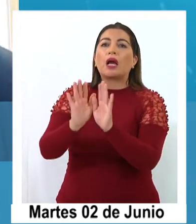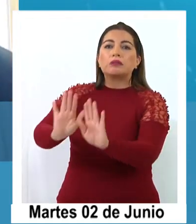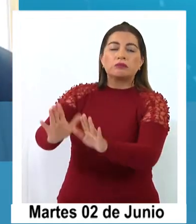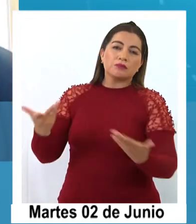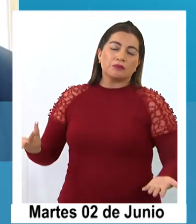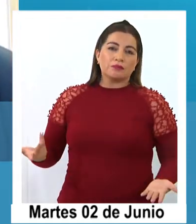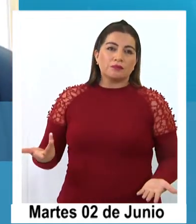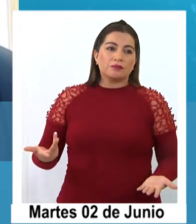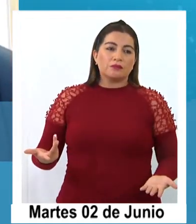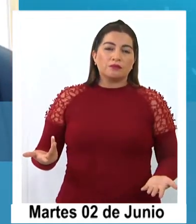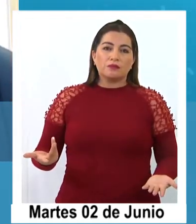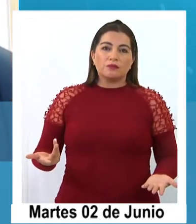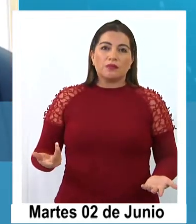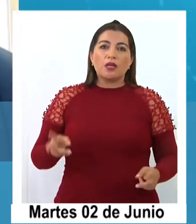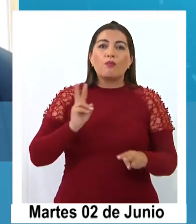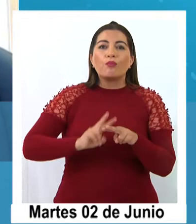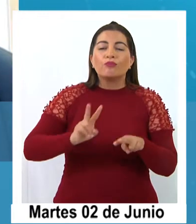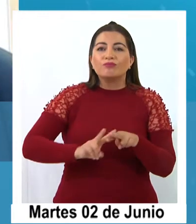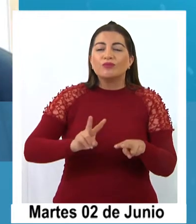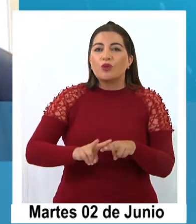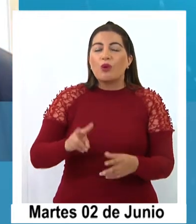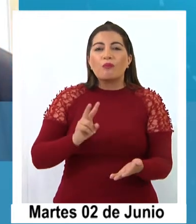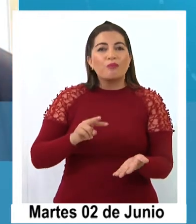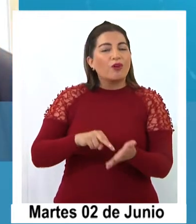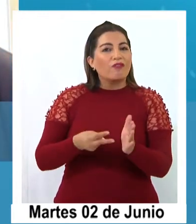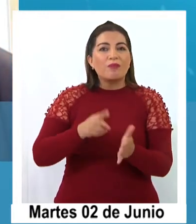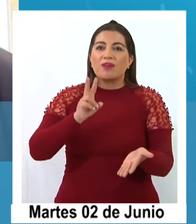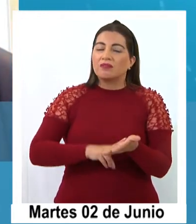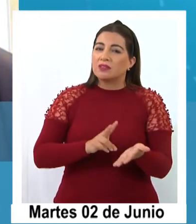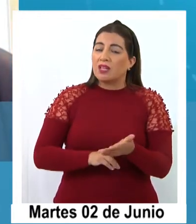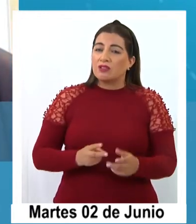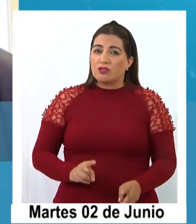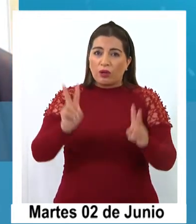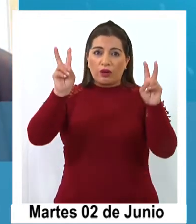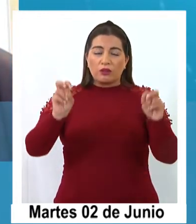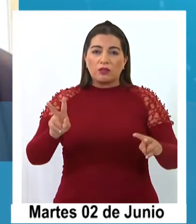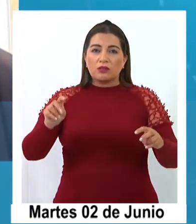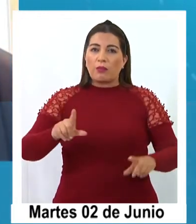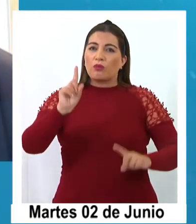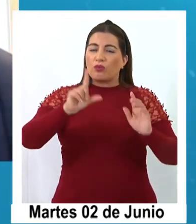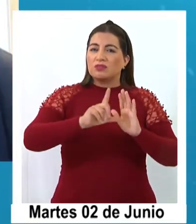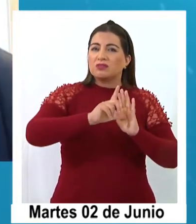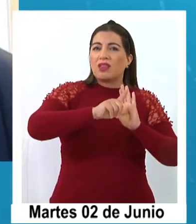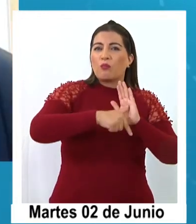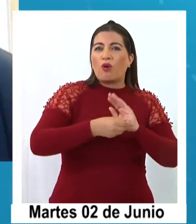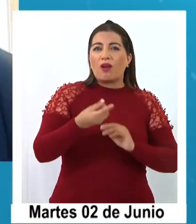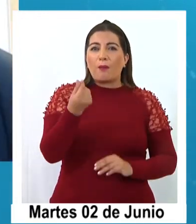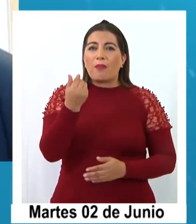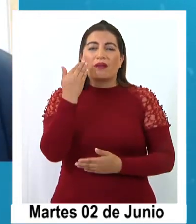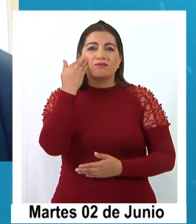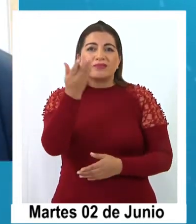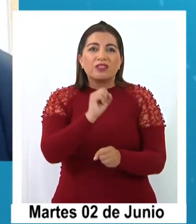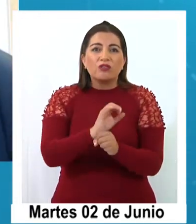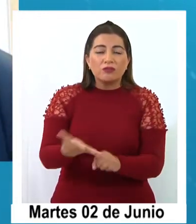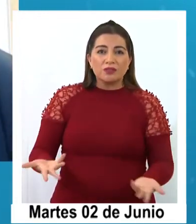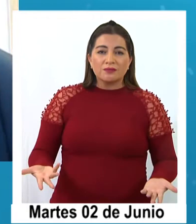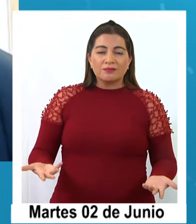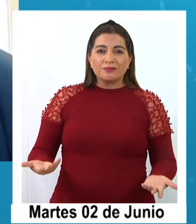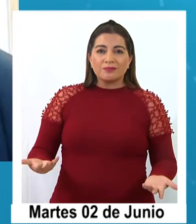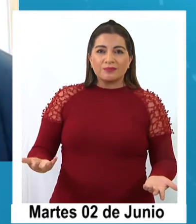lo tanto, ¿cómo le solucionamos el problema real? O sea, ahora el problema que ha habido respecto de que se han demorado, los bonos, COVID, es porque